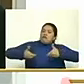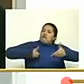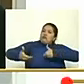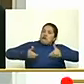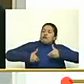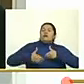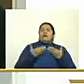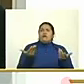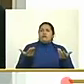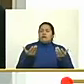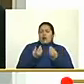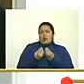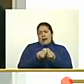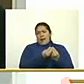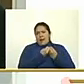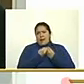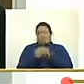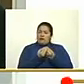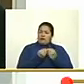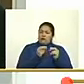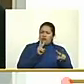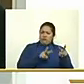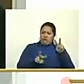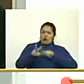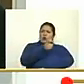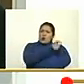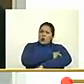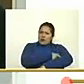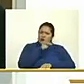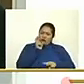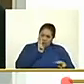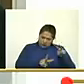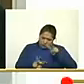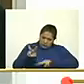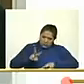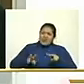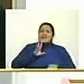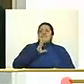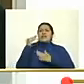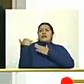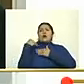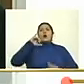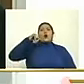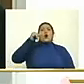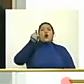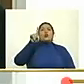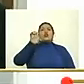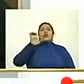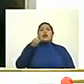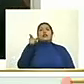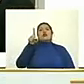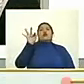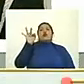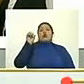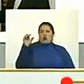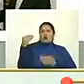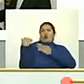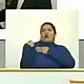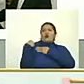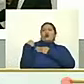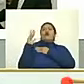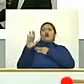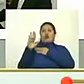Ese comité, cuando lo investigamos, estaba dirigido por un señor José Soto, funcionario de INCO, que